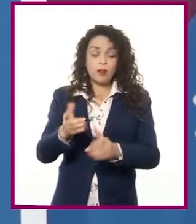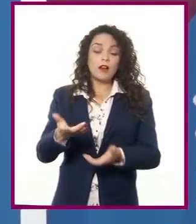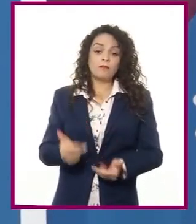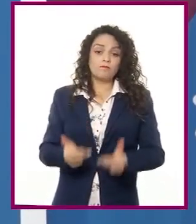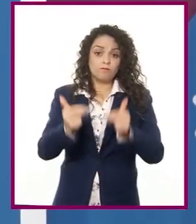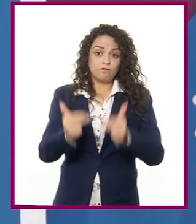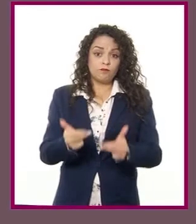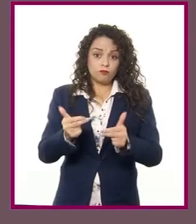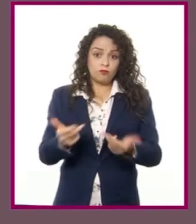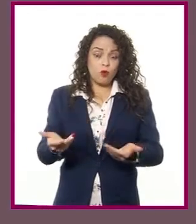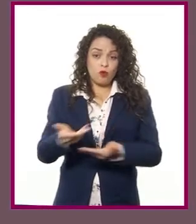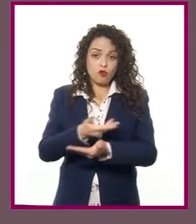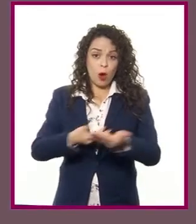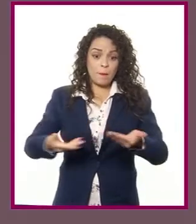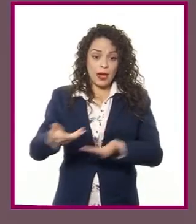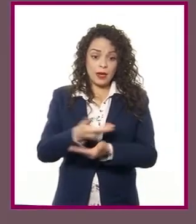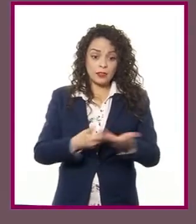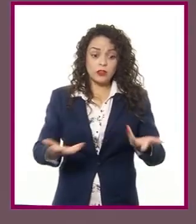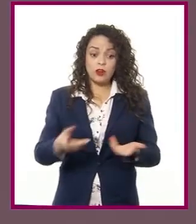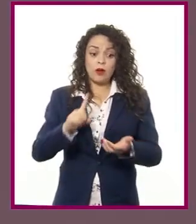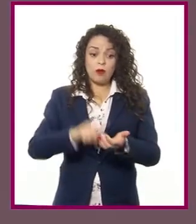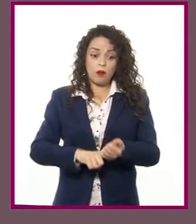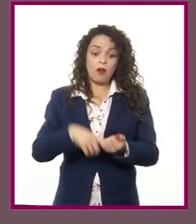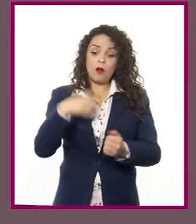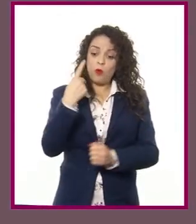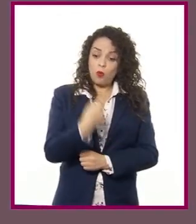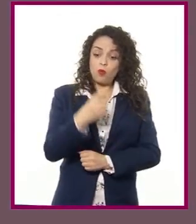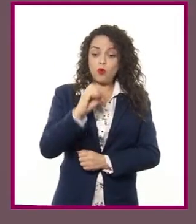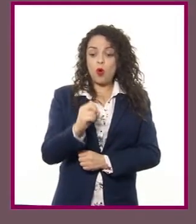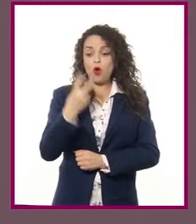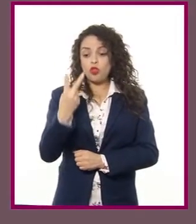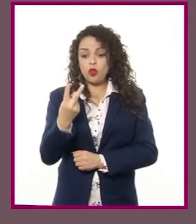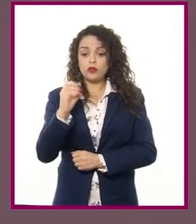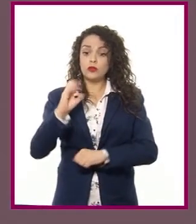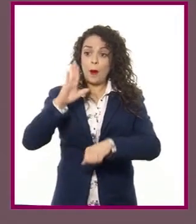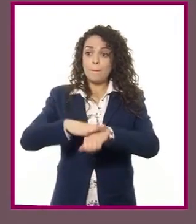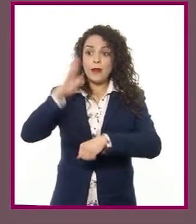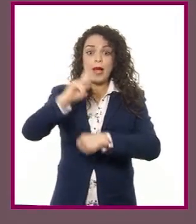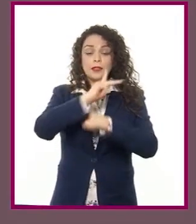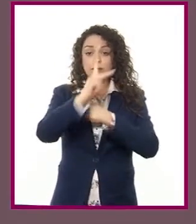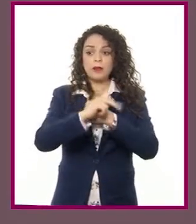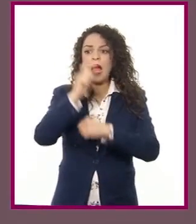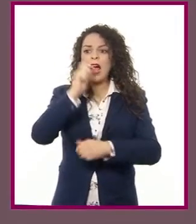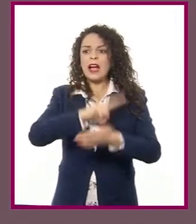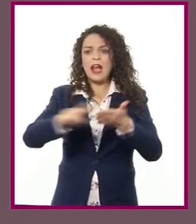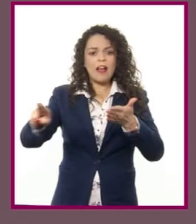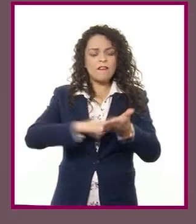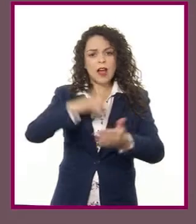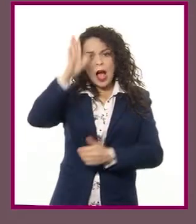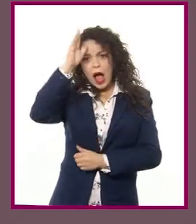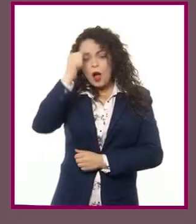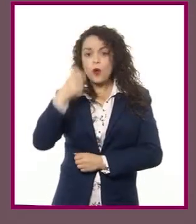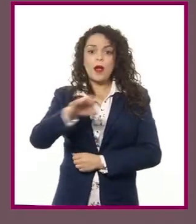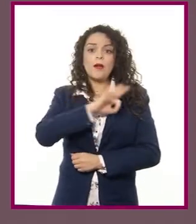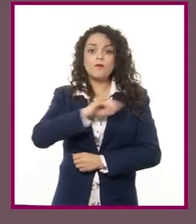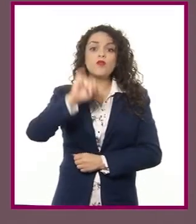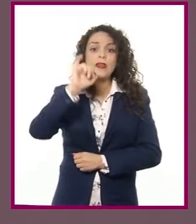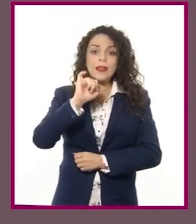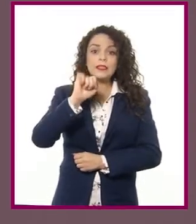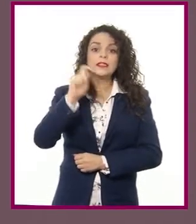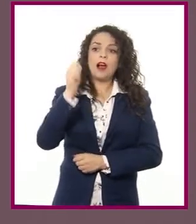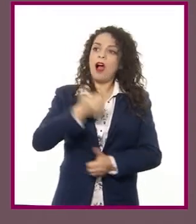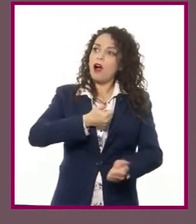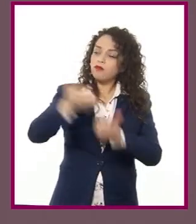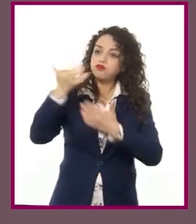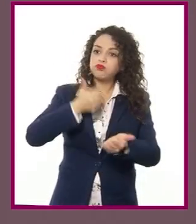de manera positiva que dos o más naciones van a firmar un tratado que les permita desplazar